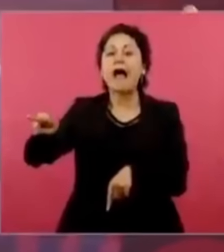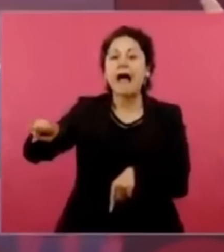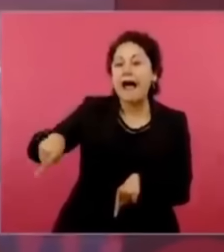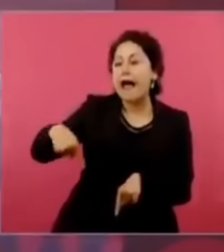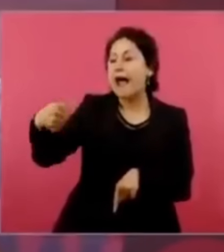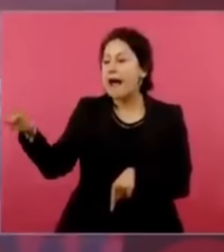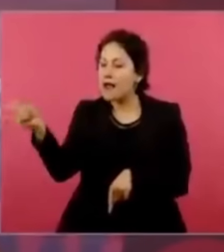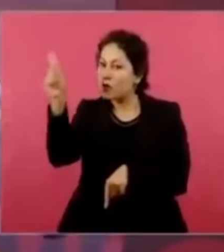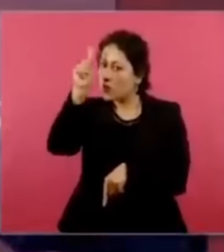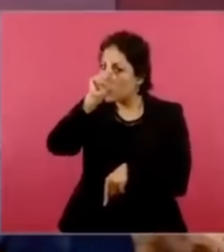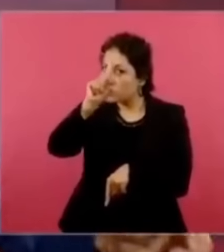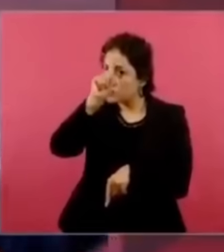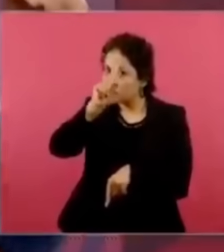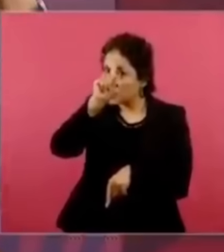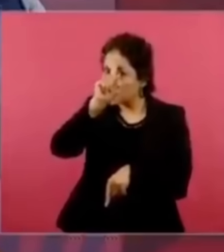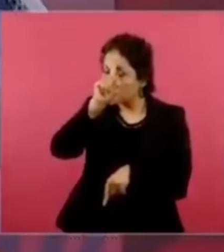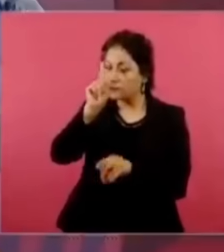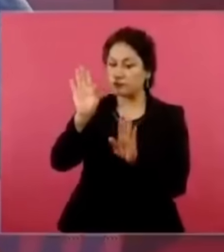a alguien